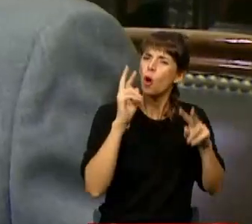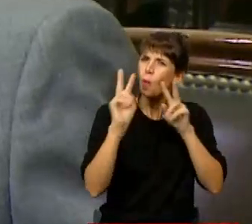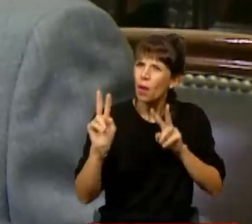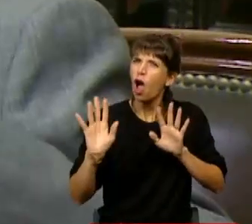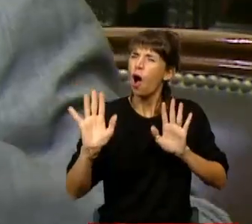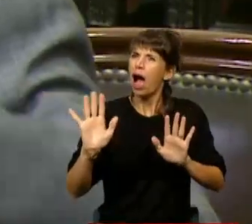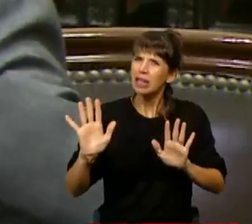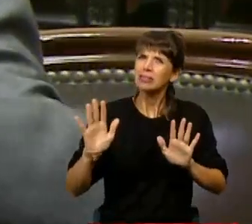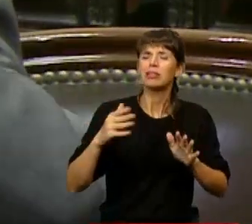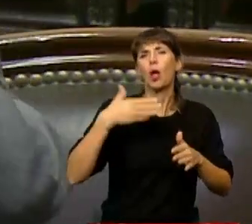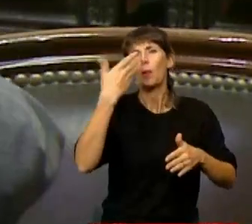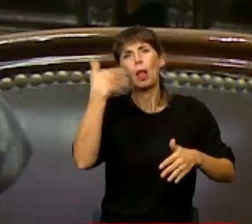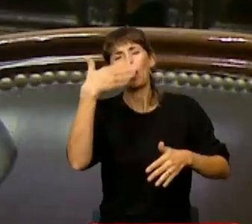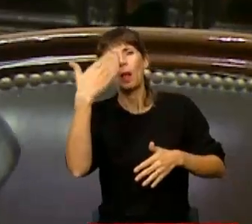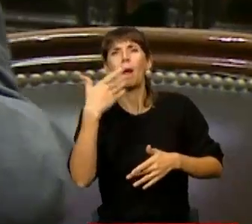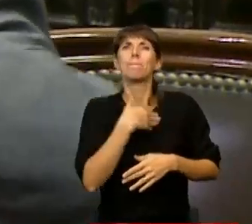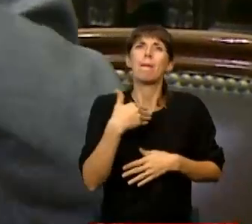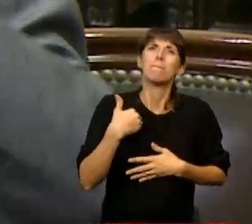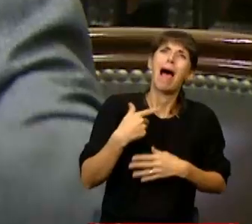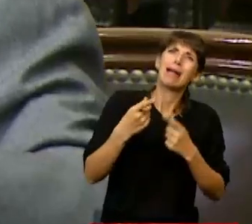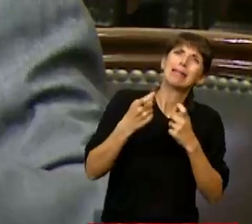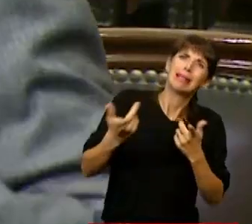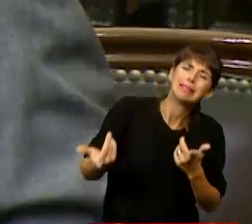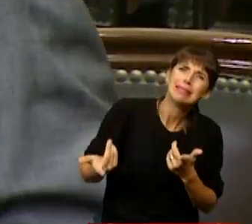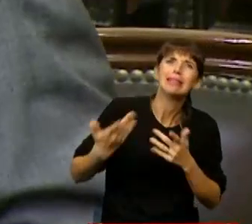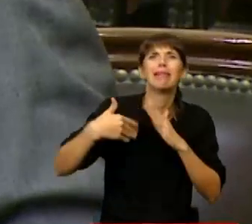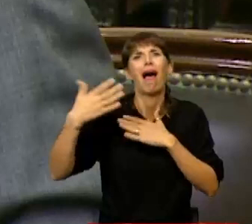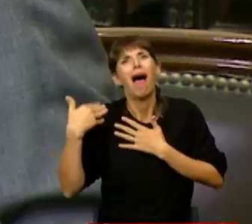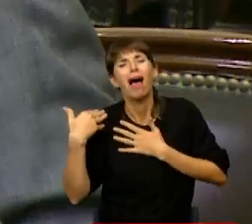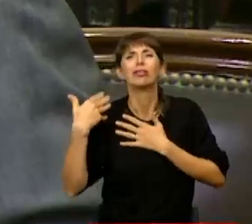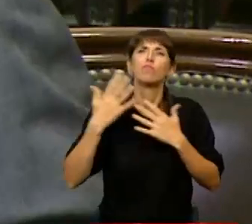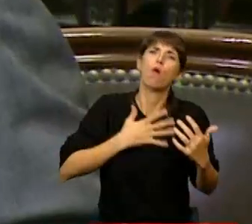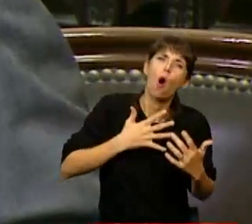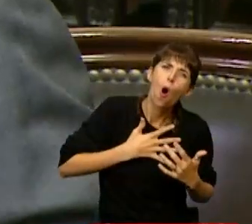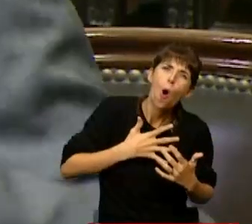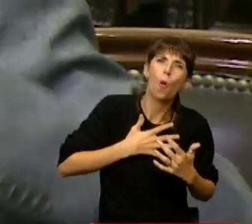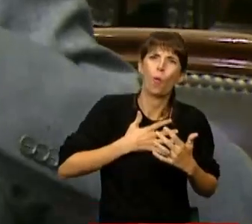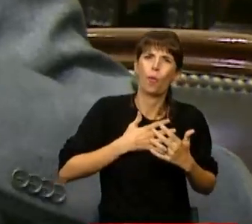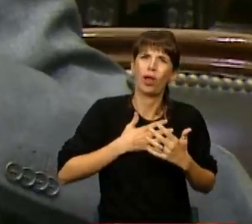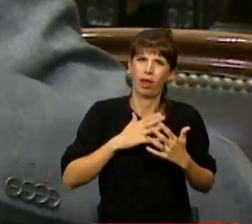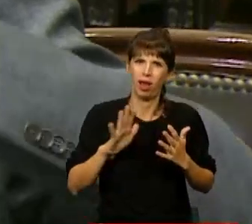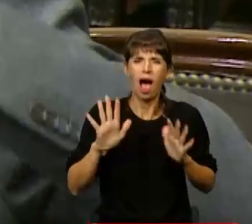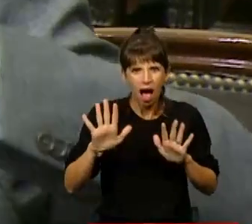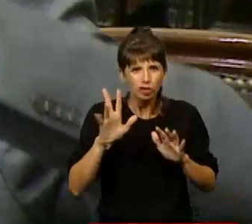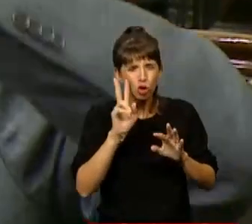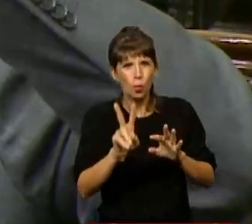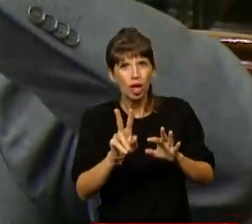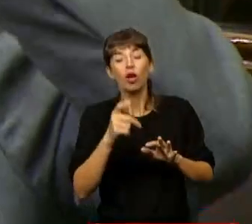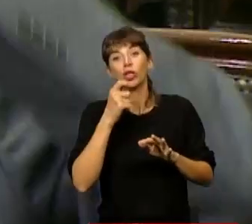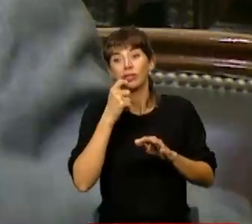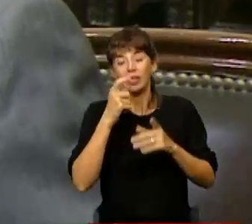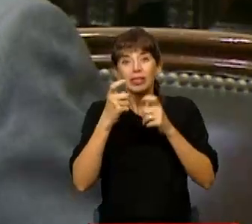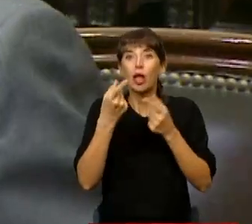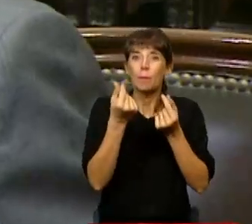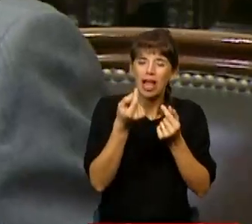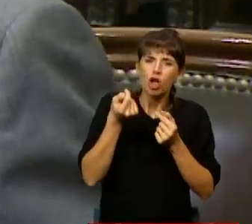atacan con la sensiblería de aquella mamá que necesita y que necesitó y que obviamente si tiene que tener el dinero para comprar